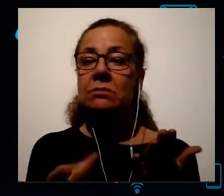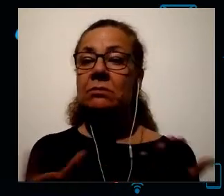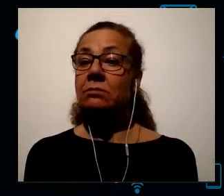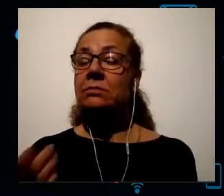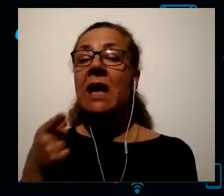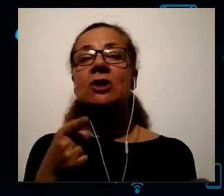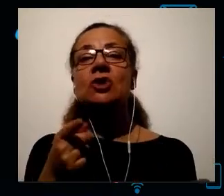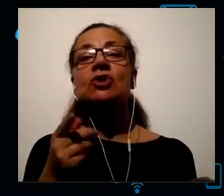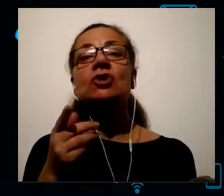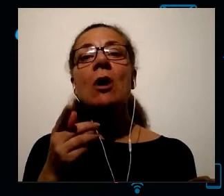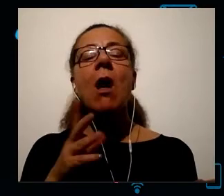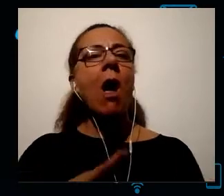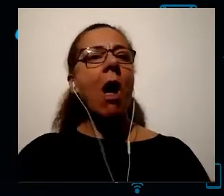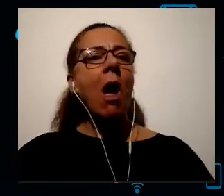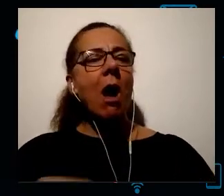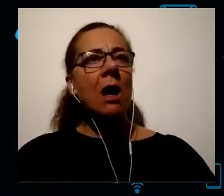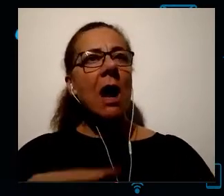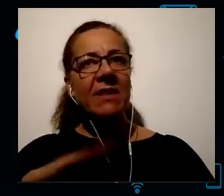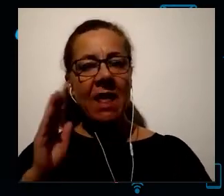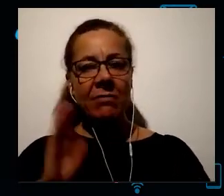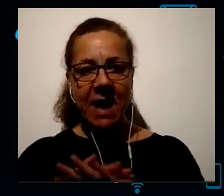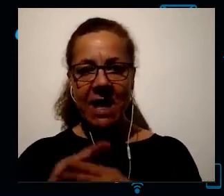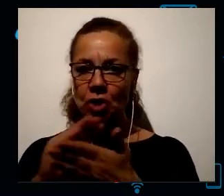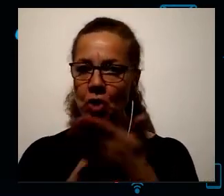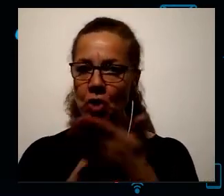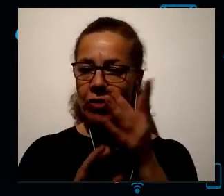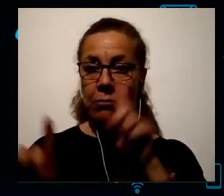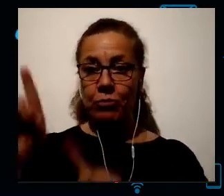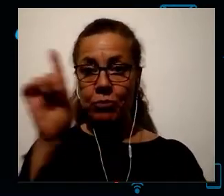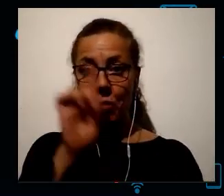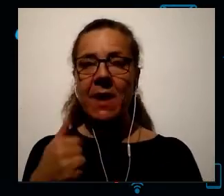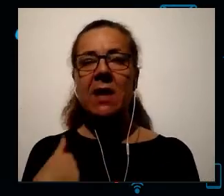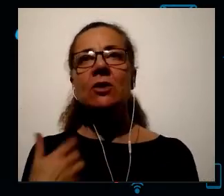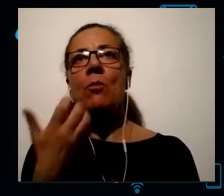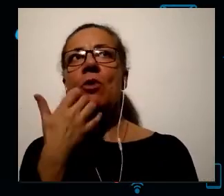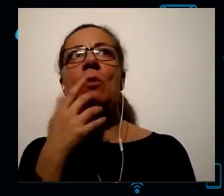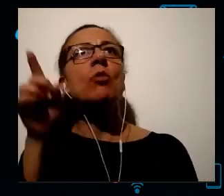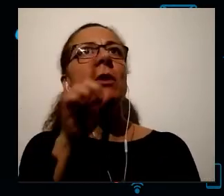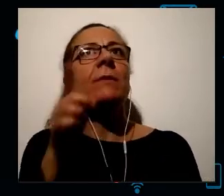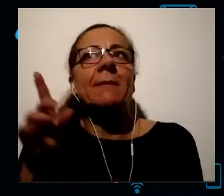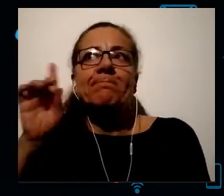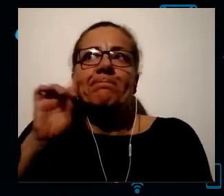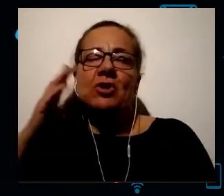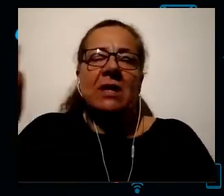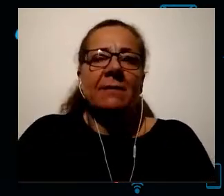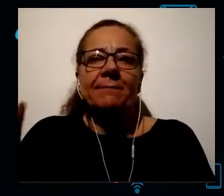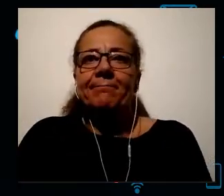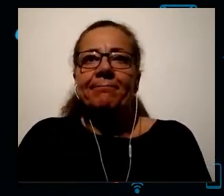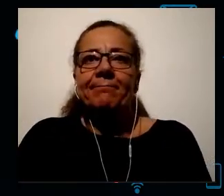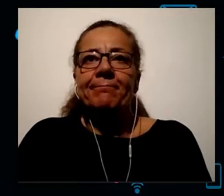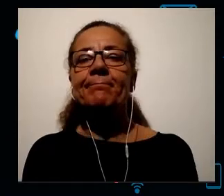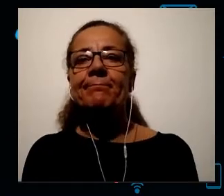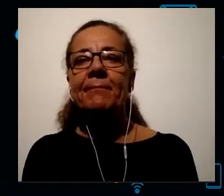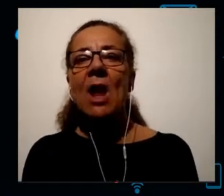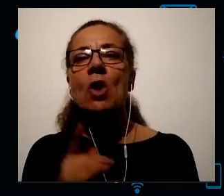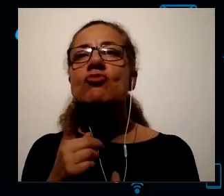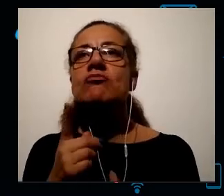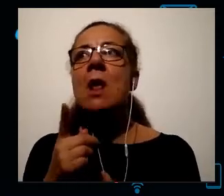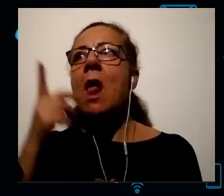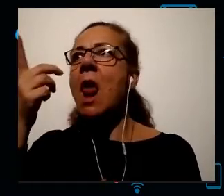capacidad de resolución de problemas y tengo el problema de no ser un problema con la administración